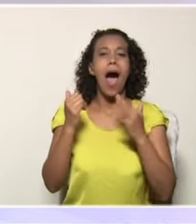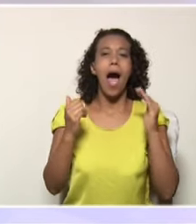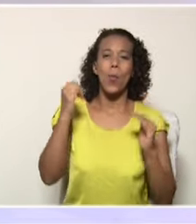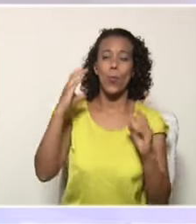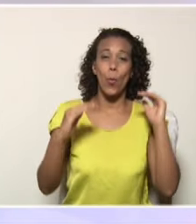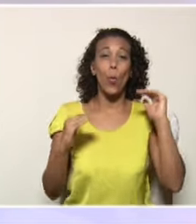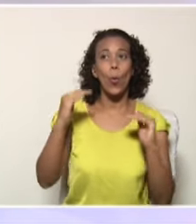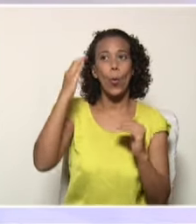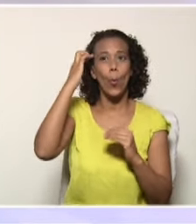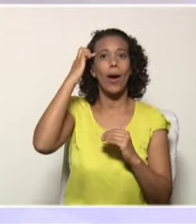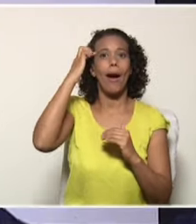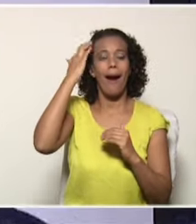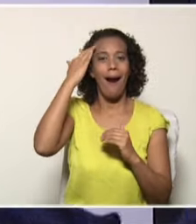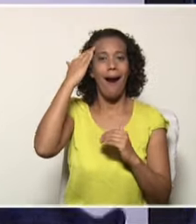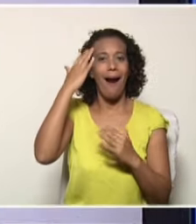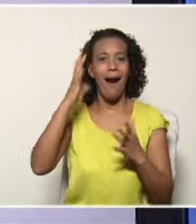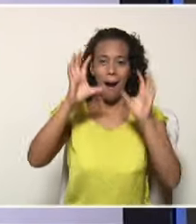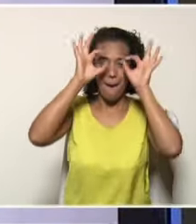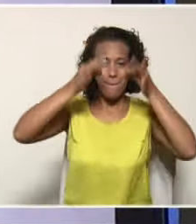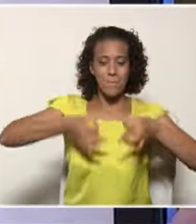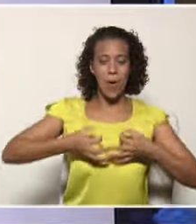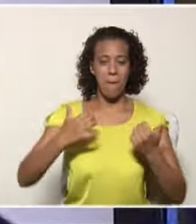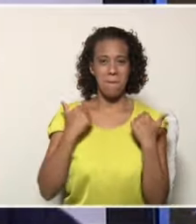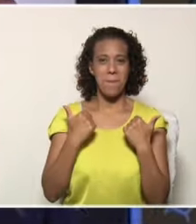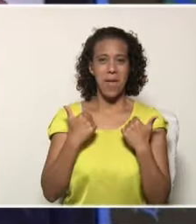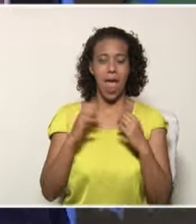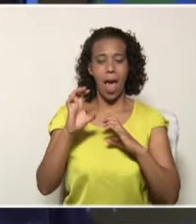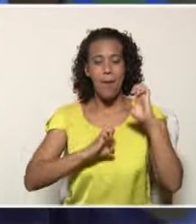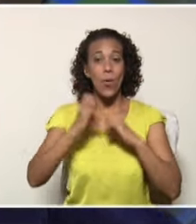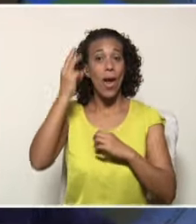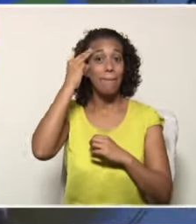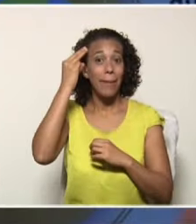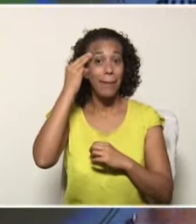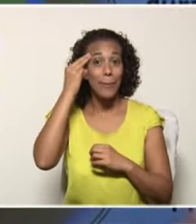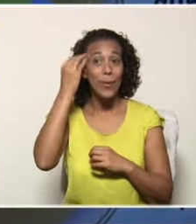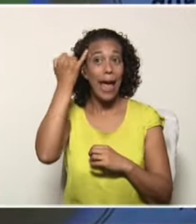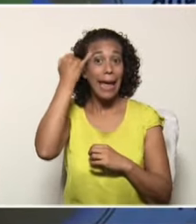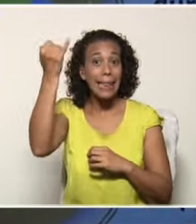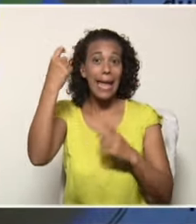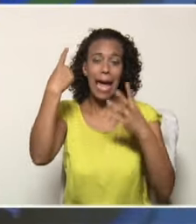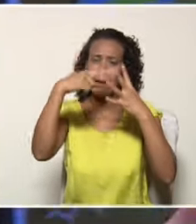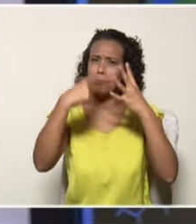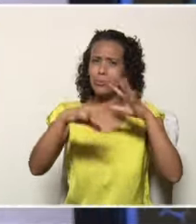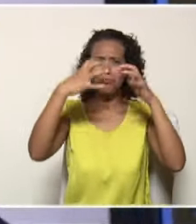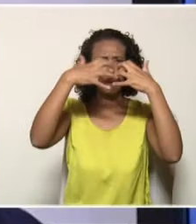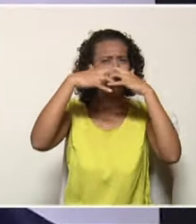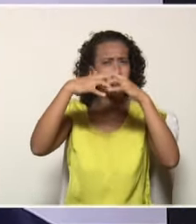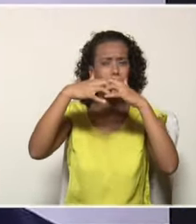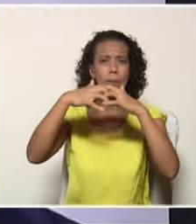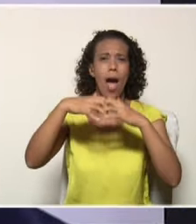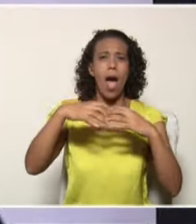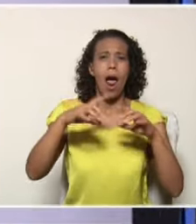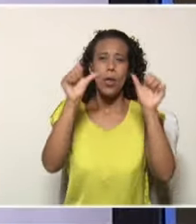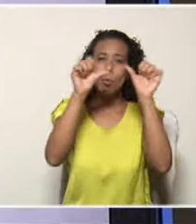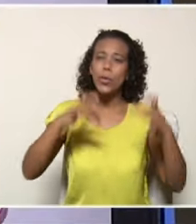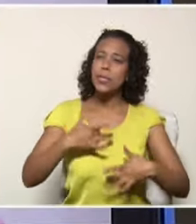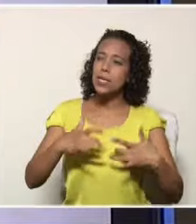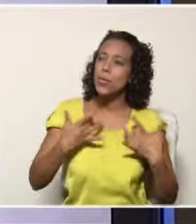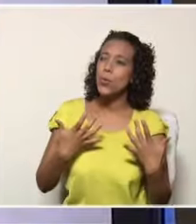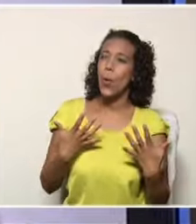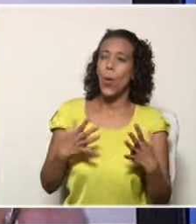bienestar mental, mejora la autonomía de la persona, la memoria, la rapidez de ideas, entre otras, promueve las sensaciones